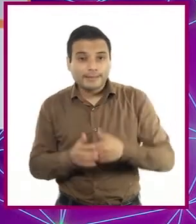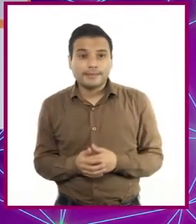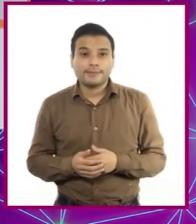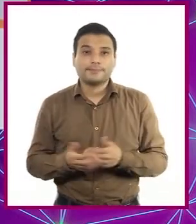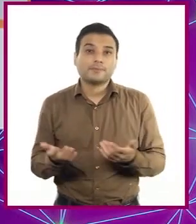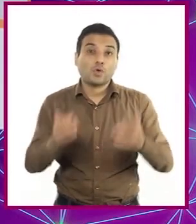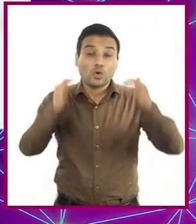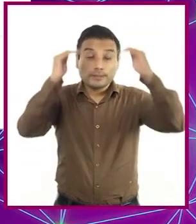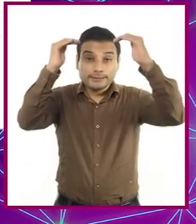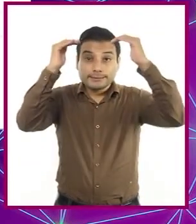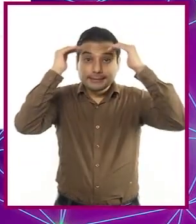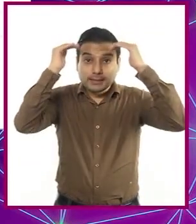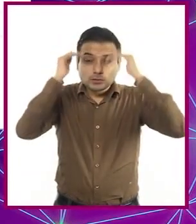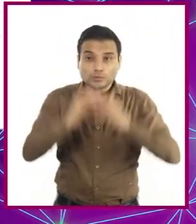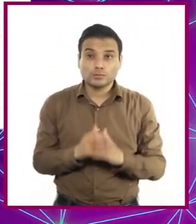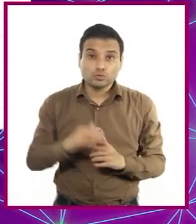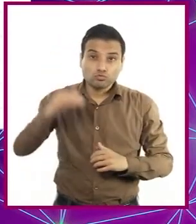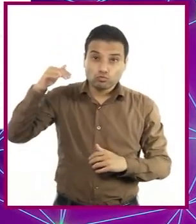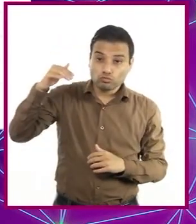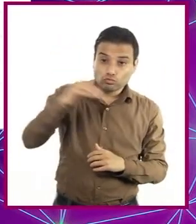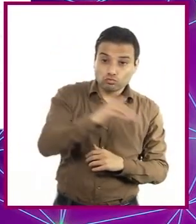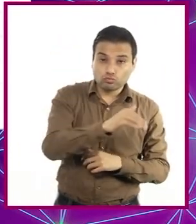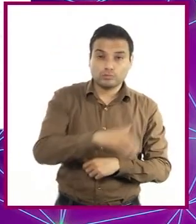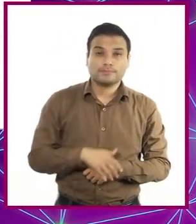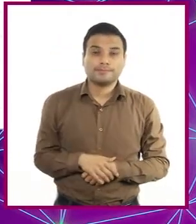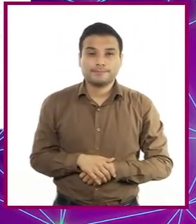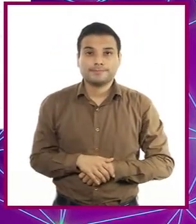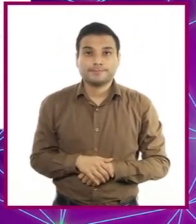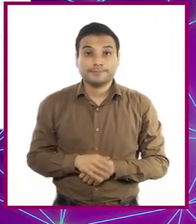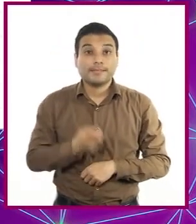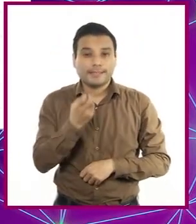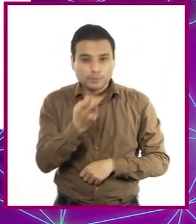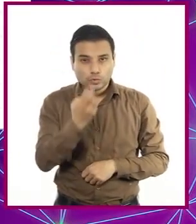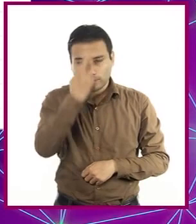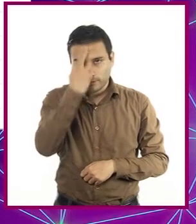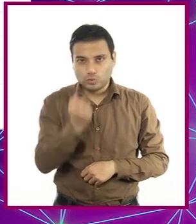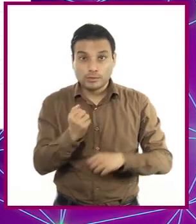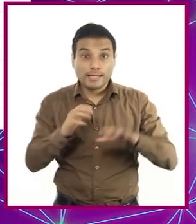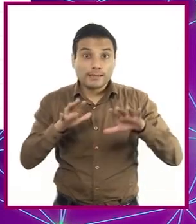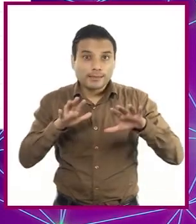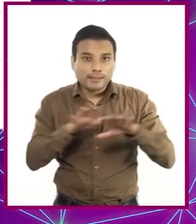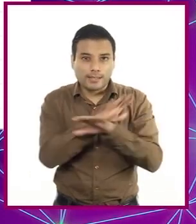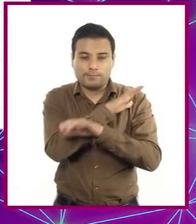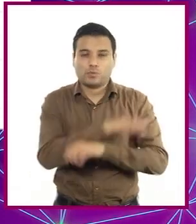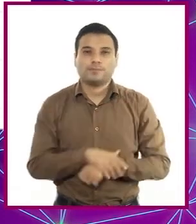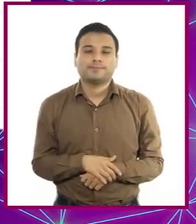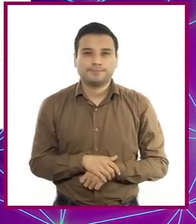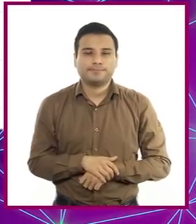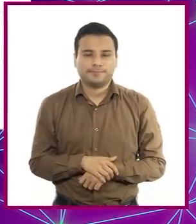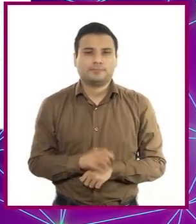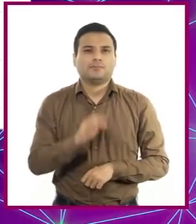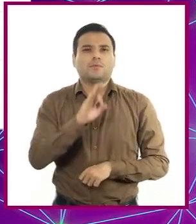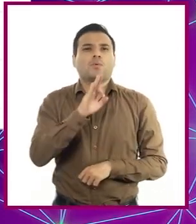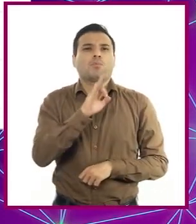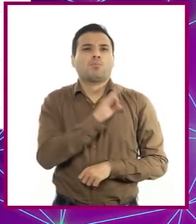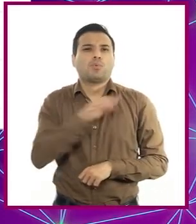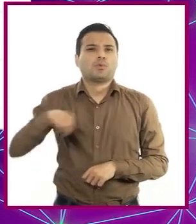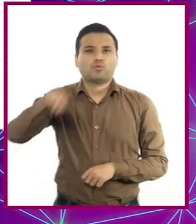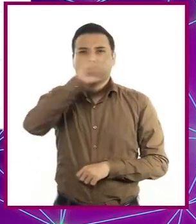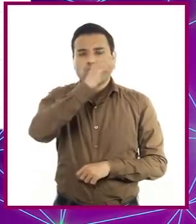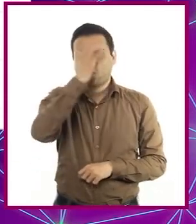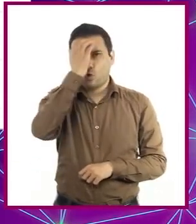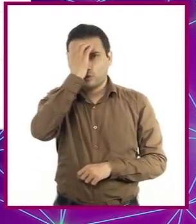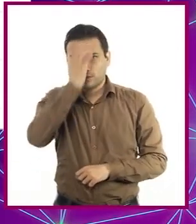techo. Es decir, la razón de cambio, ahora como pendiente, nos permitirá conocer el ángulo